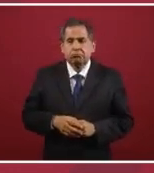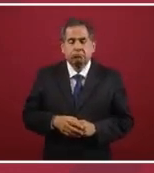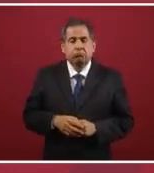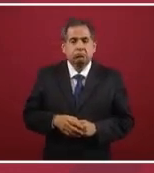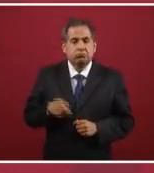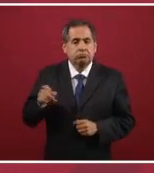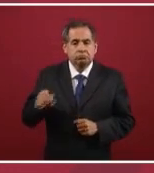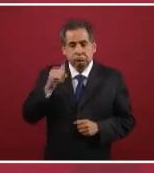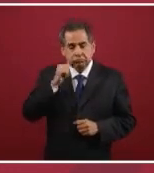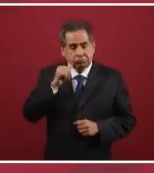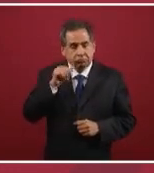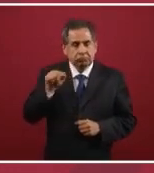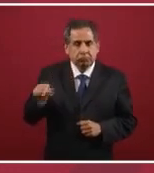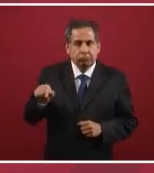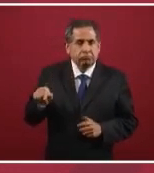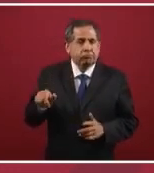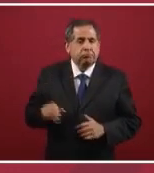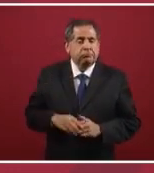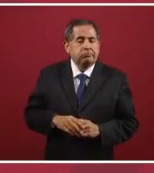que tenía